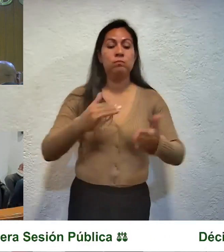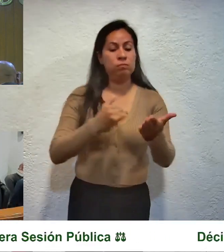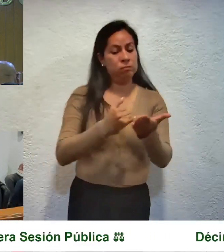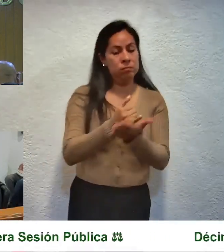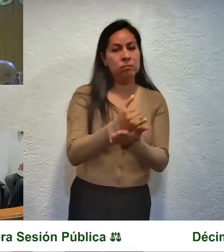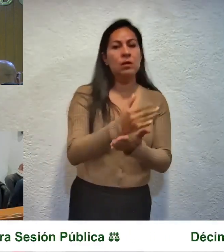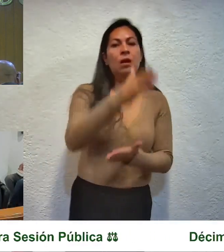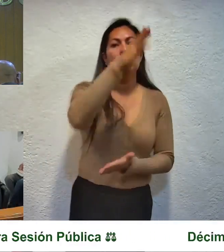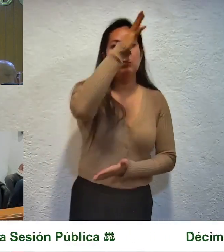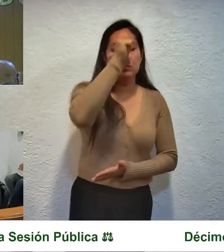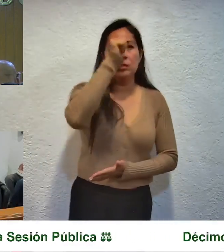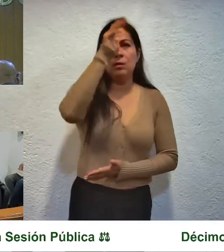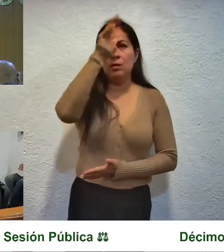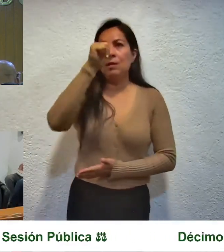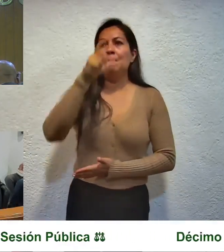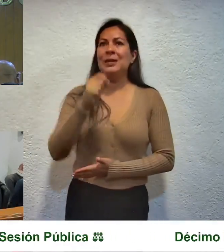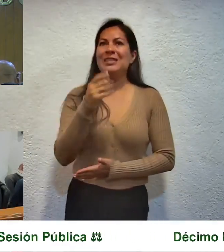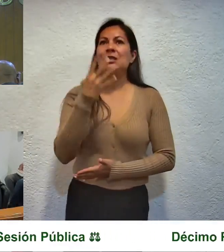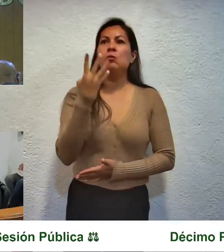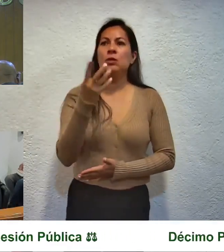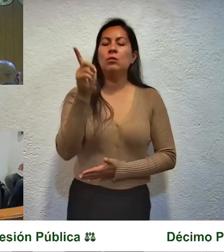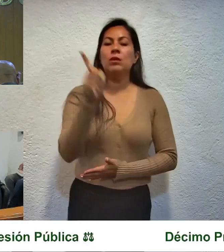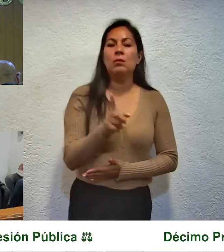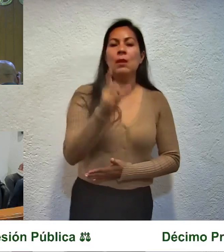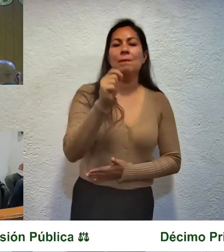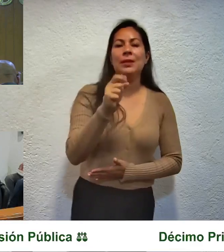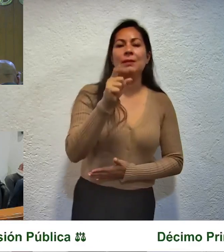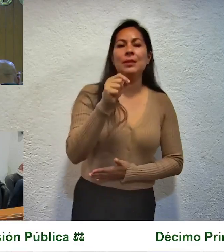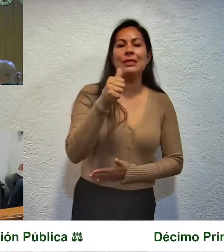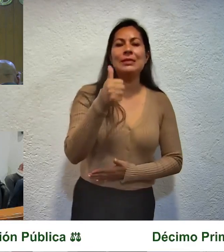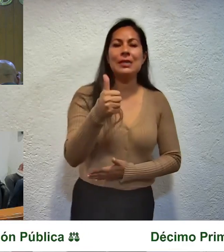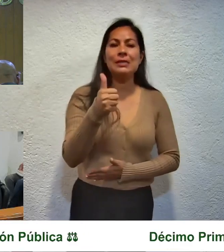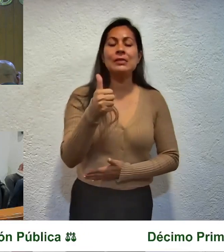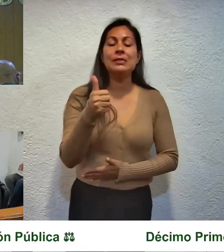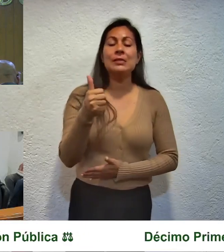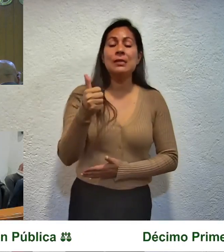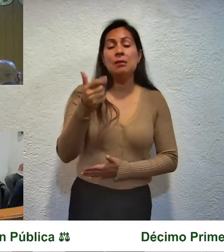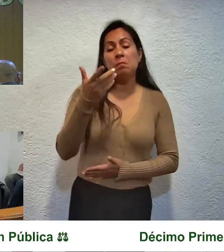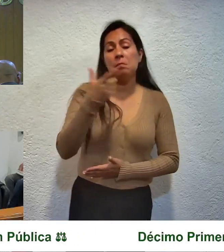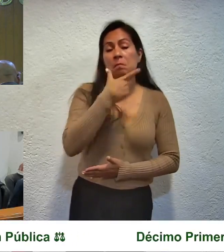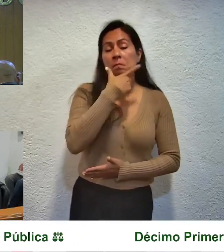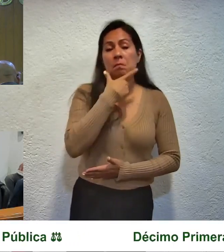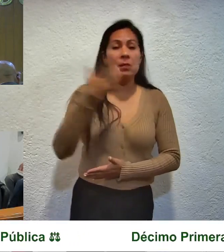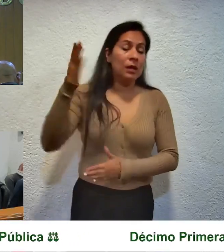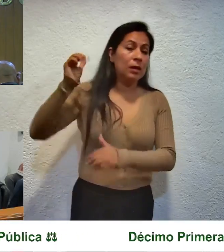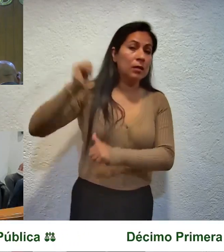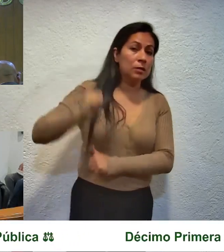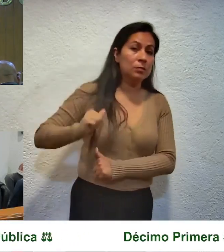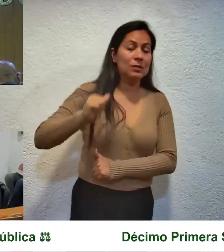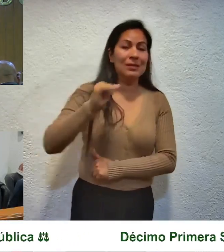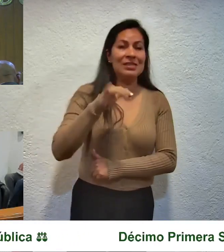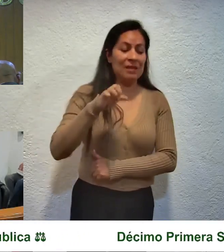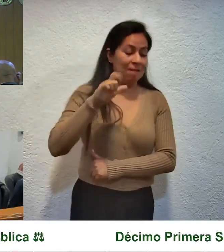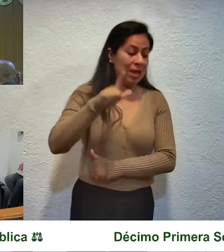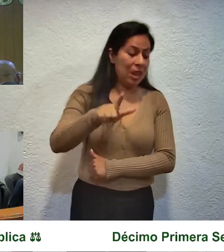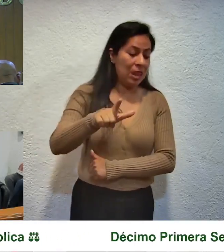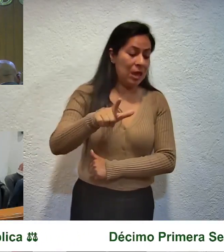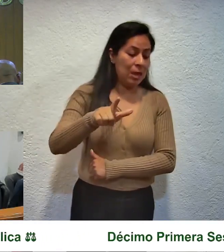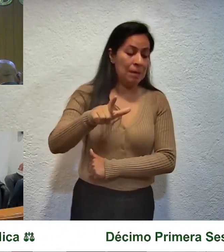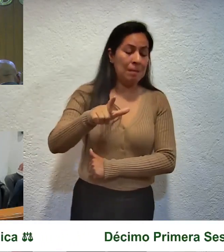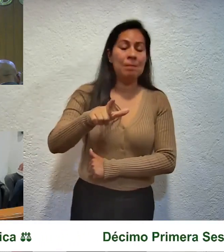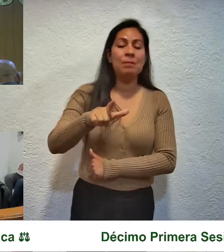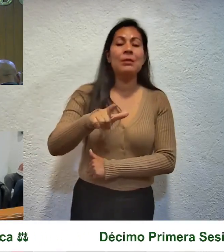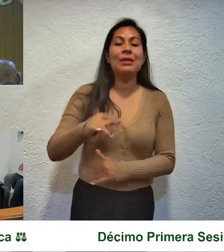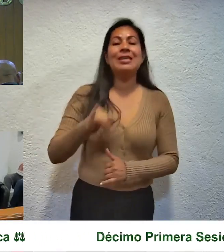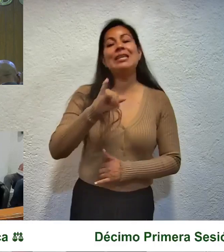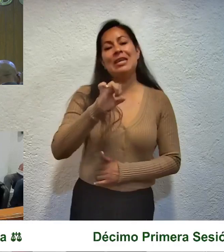sentencia convenio 024 diagonal 2026, comparecientes Isabel Martínez Cristóbal y el